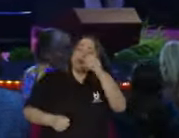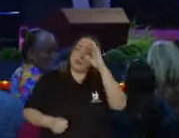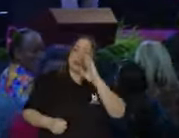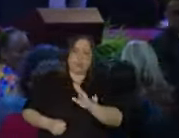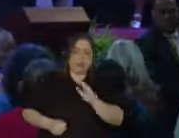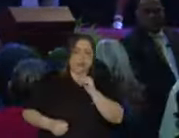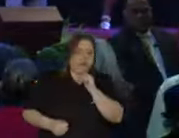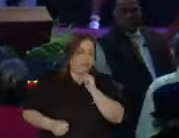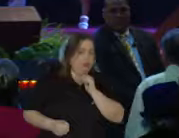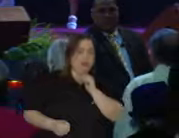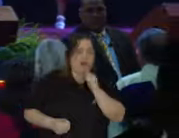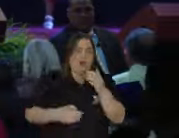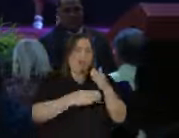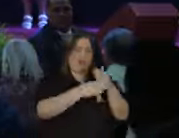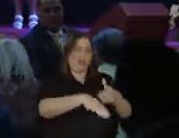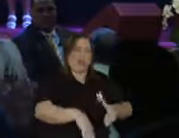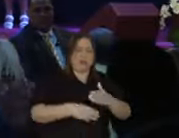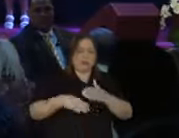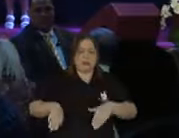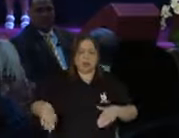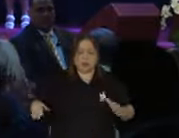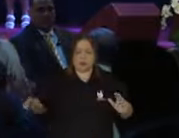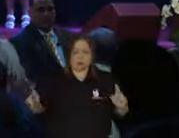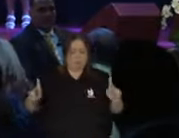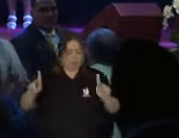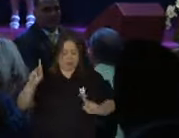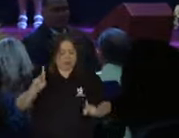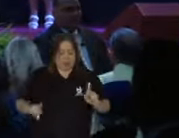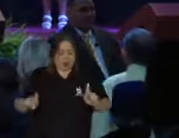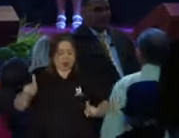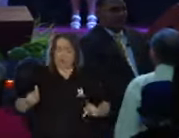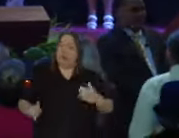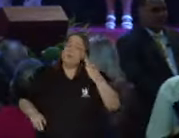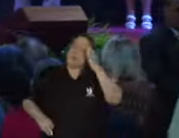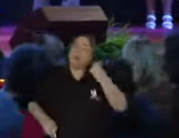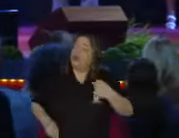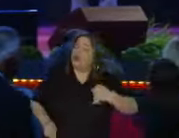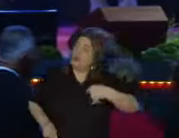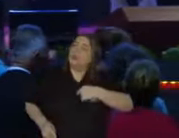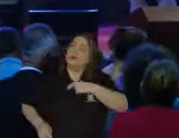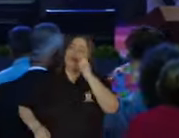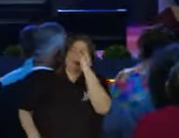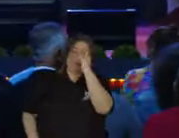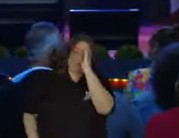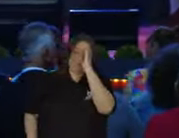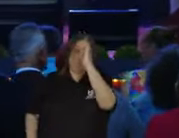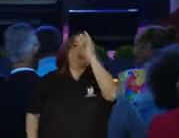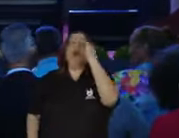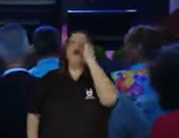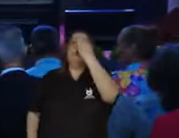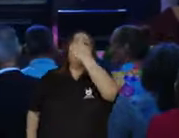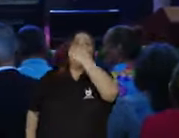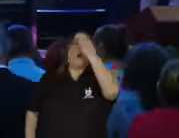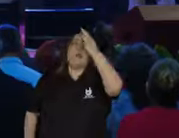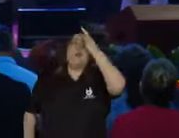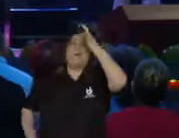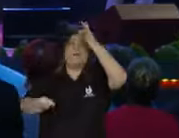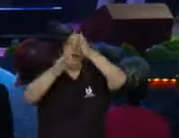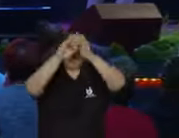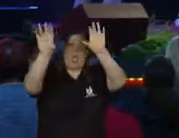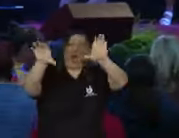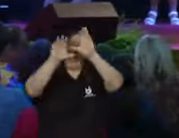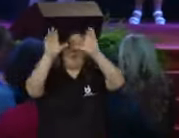división con otras personas, porque yo pongo los ojos en el autor y consumador de mi fe. Oh,